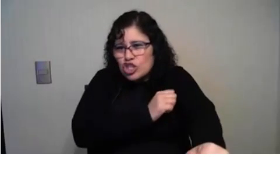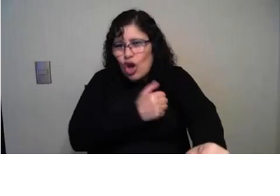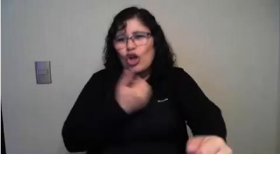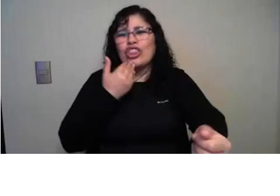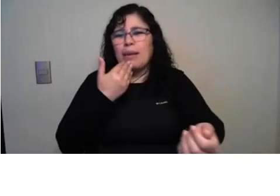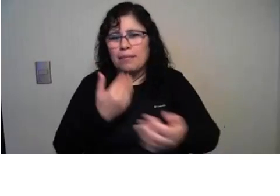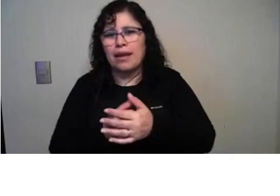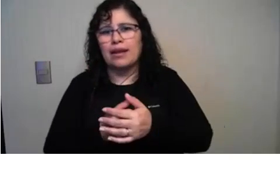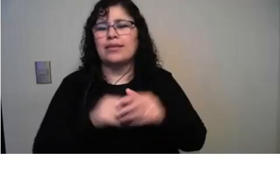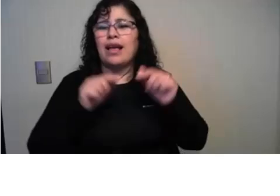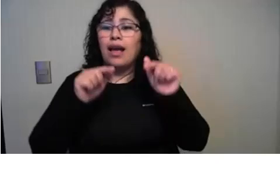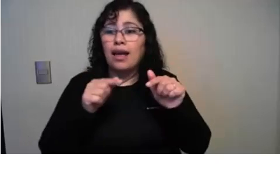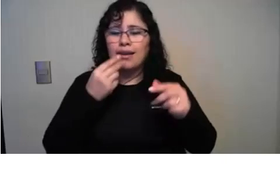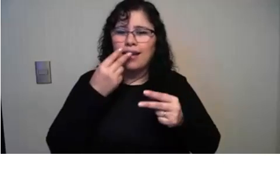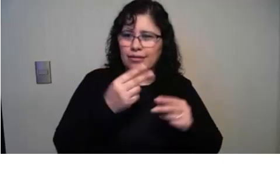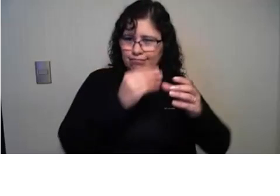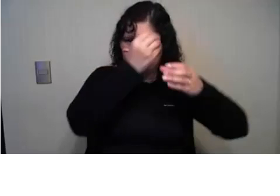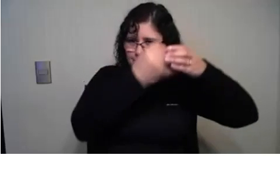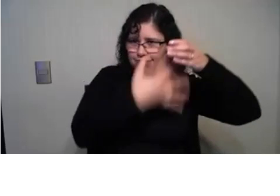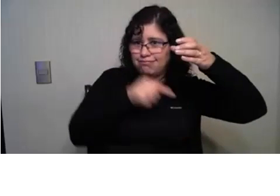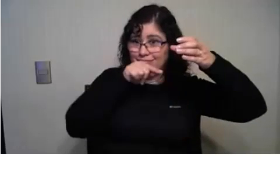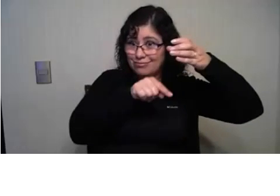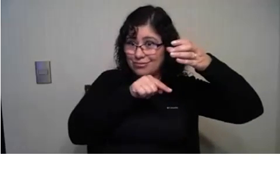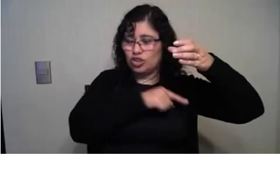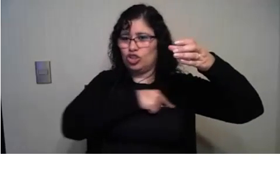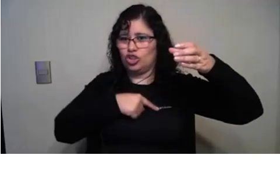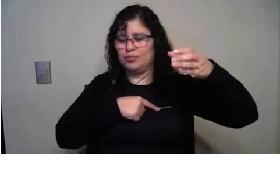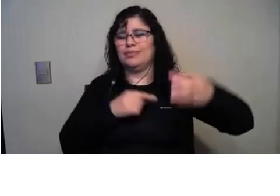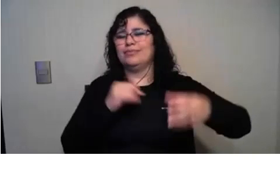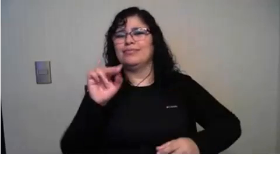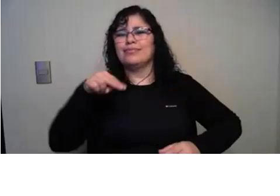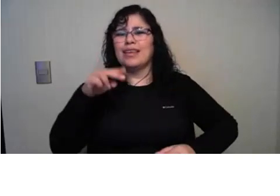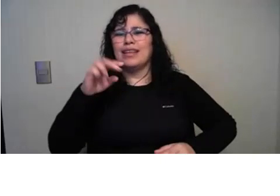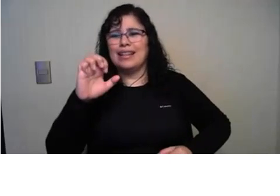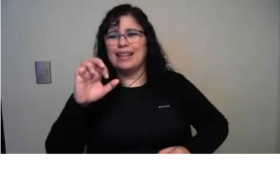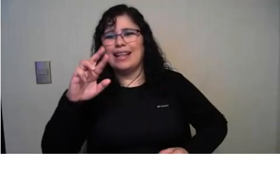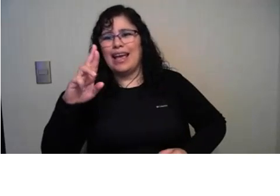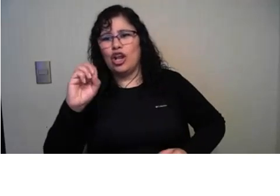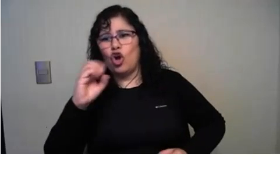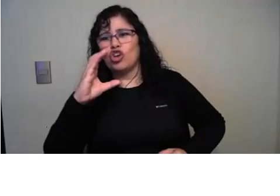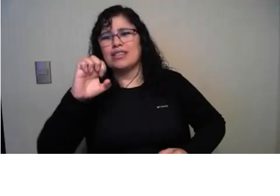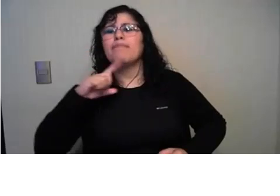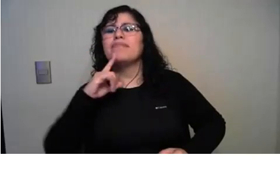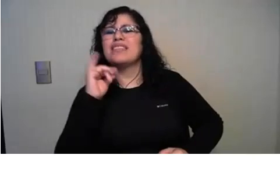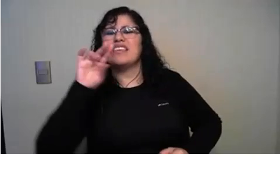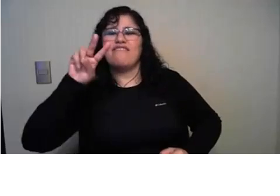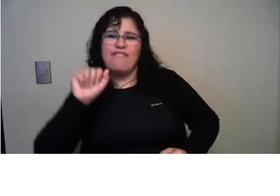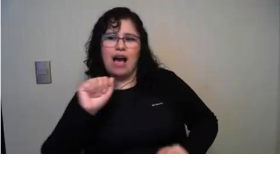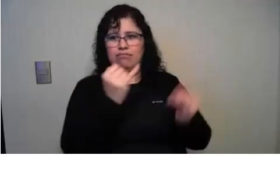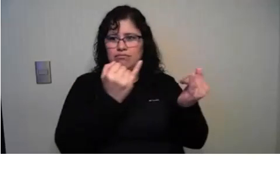a clasificar como información interoceptiva. ¿Ya? Entonces la información